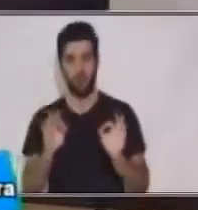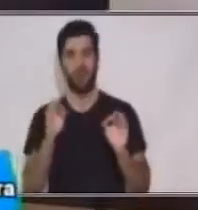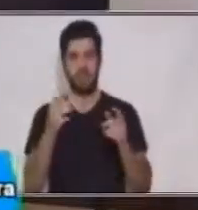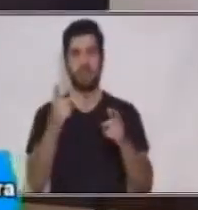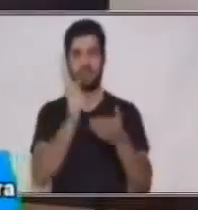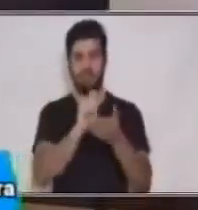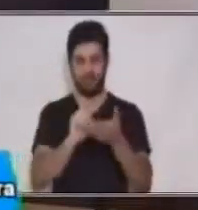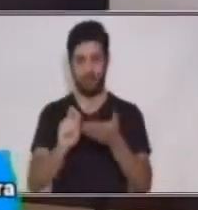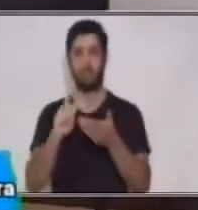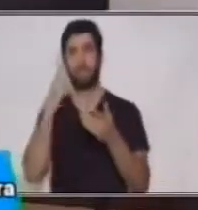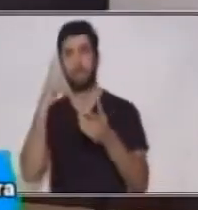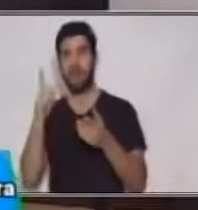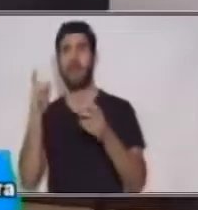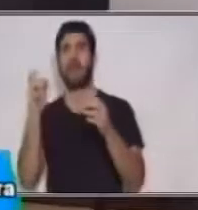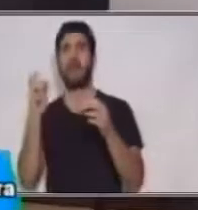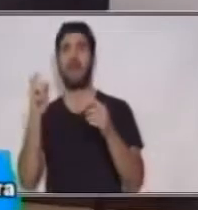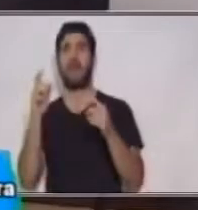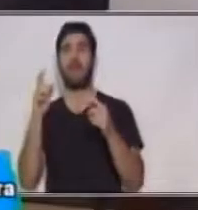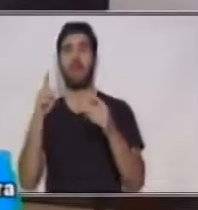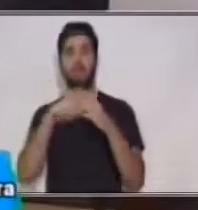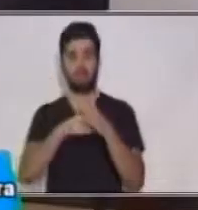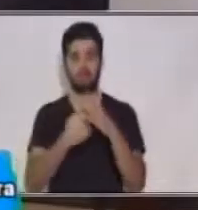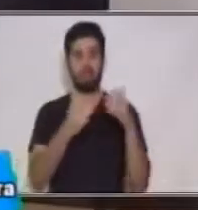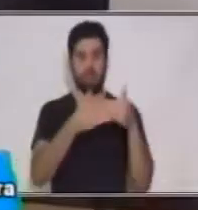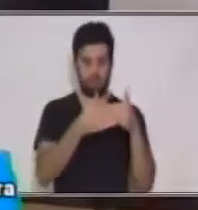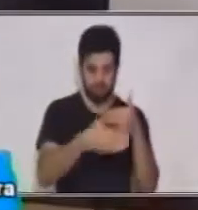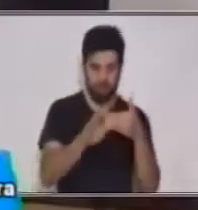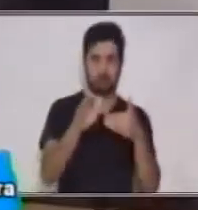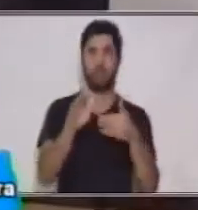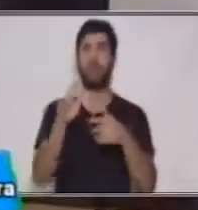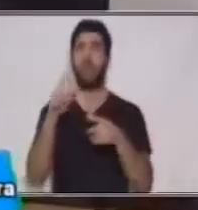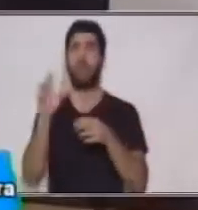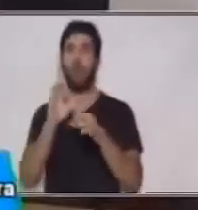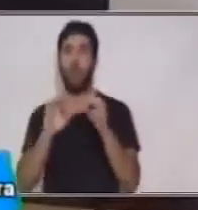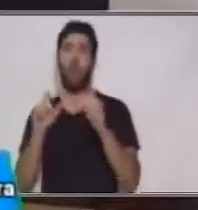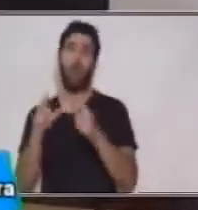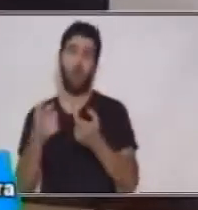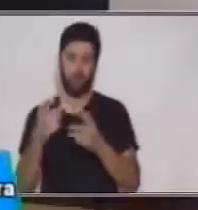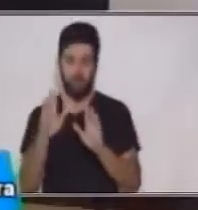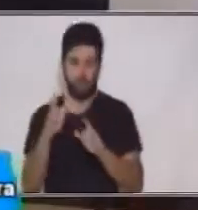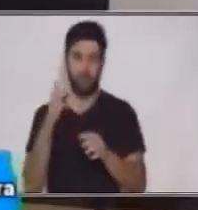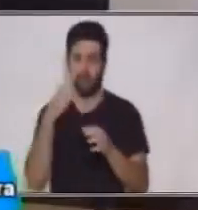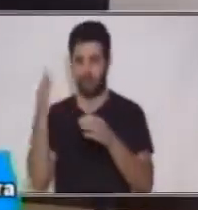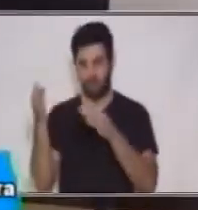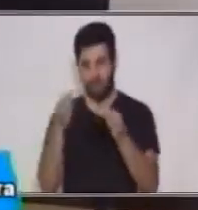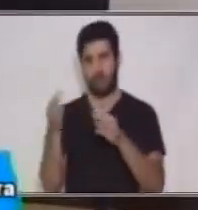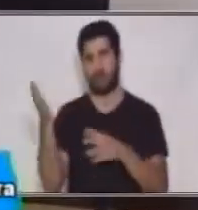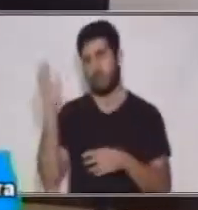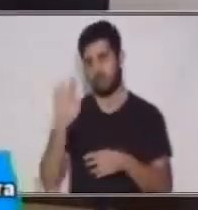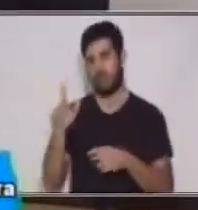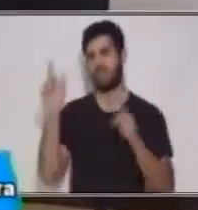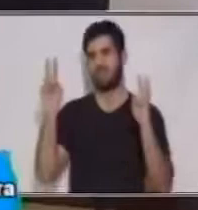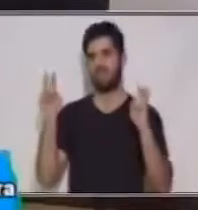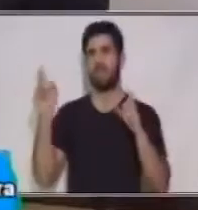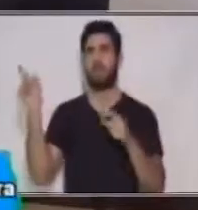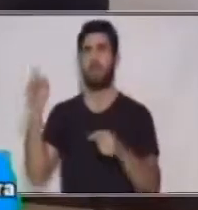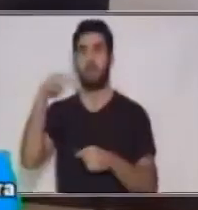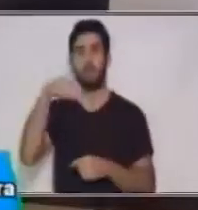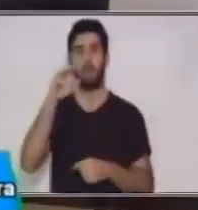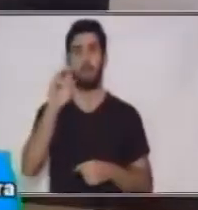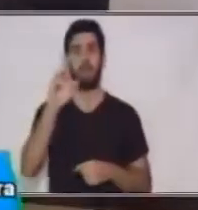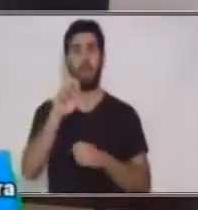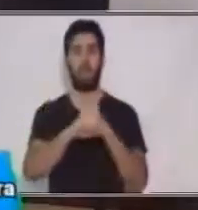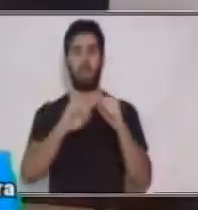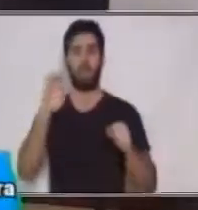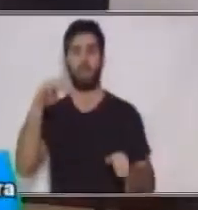el área de comunicación y lenguaje de sexto grado primaria. Si en casa hay alguna persona con discapacidad, este